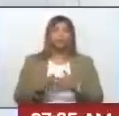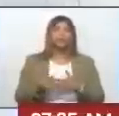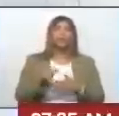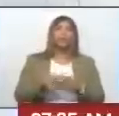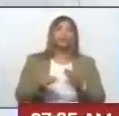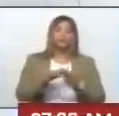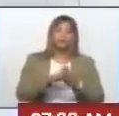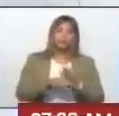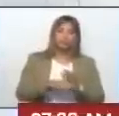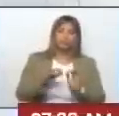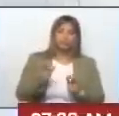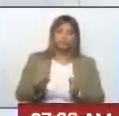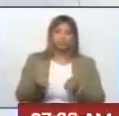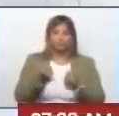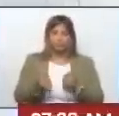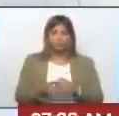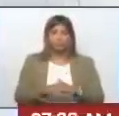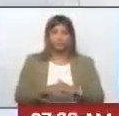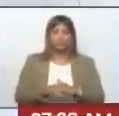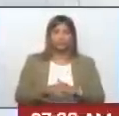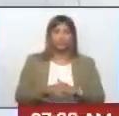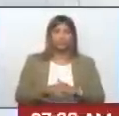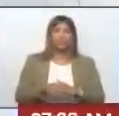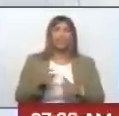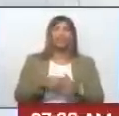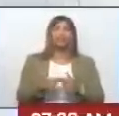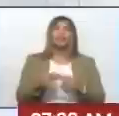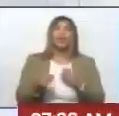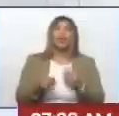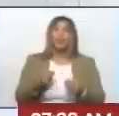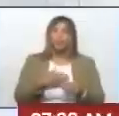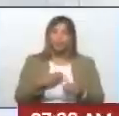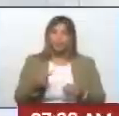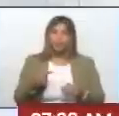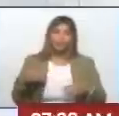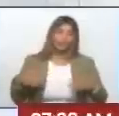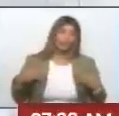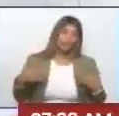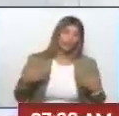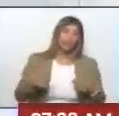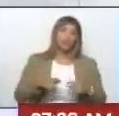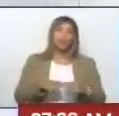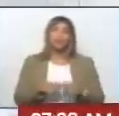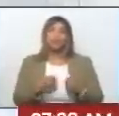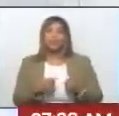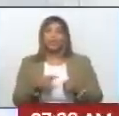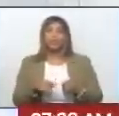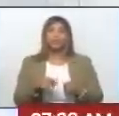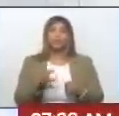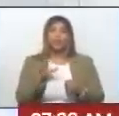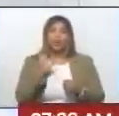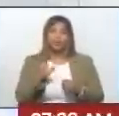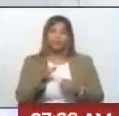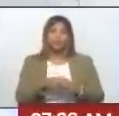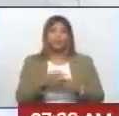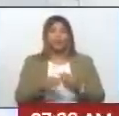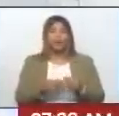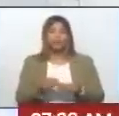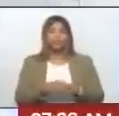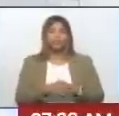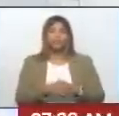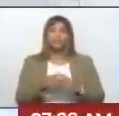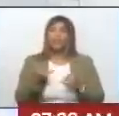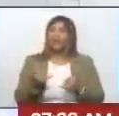medidas coercitivas unilaterales. Entonces, ¿cómo nosotros podemos estar alegres con el daño a la nación que se le ha hecho?